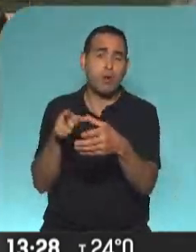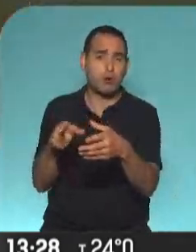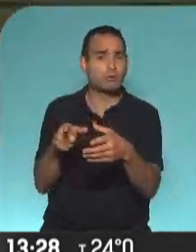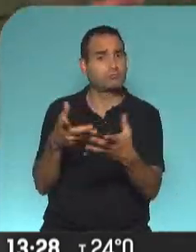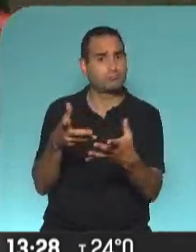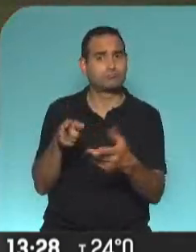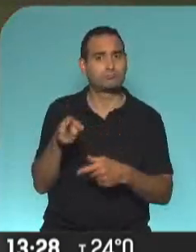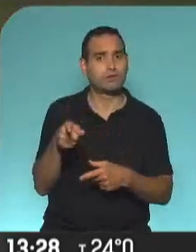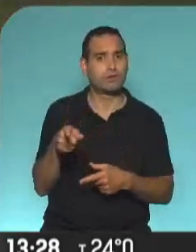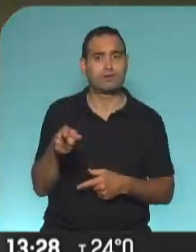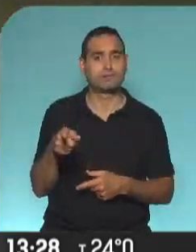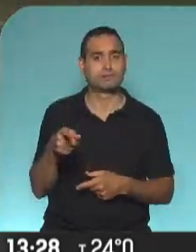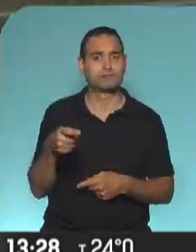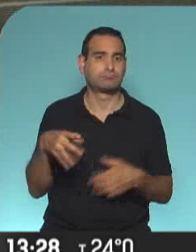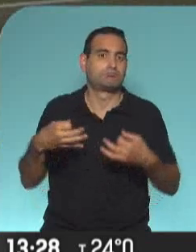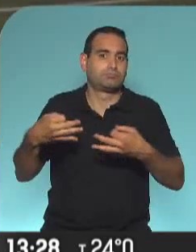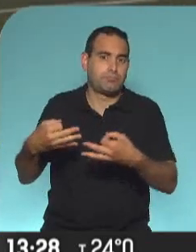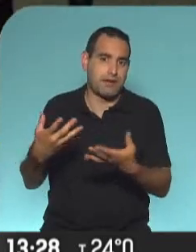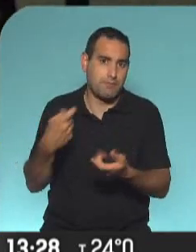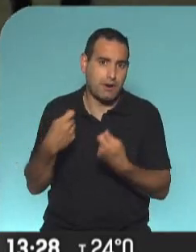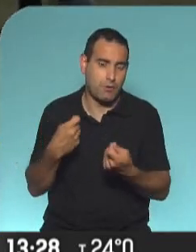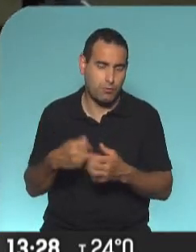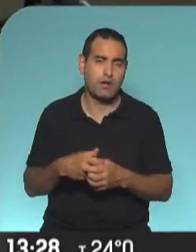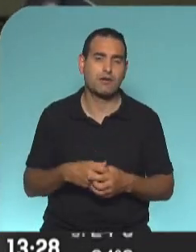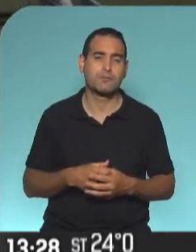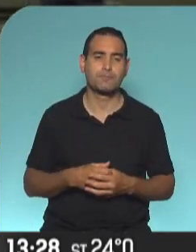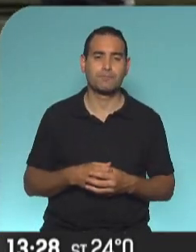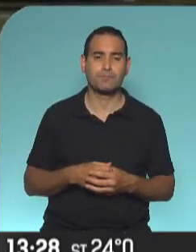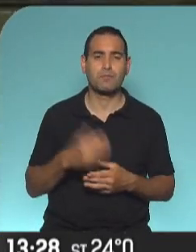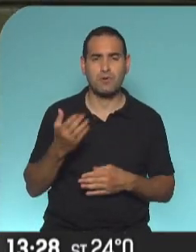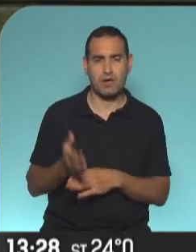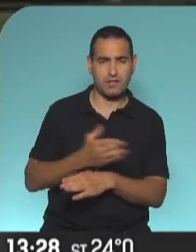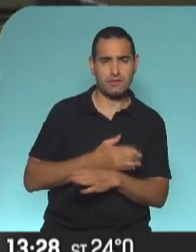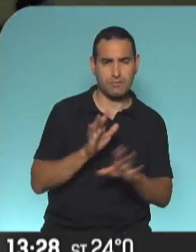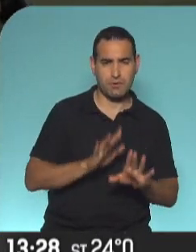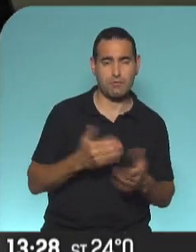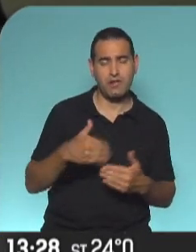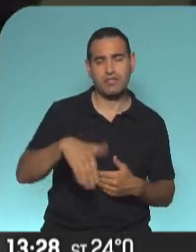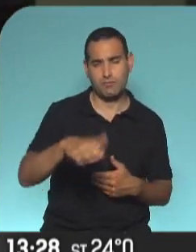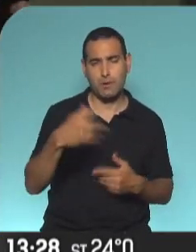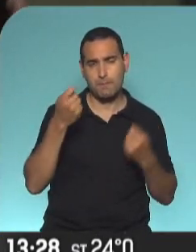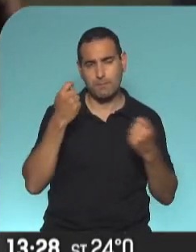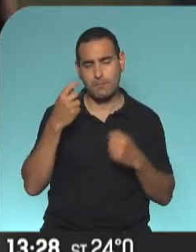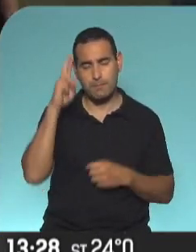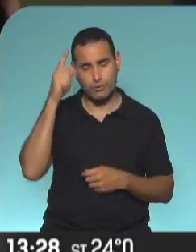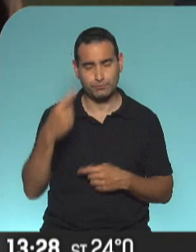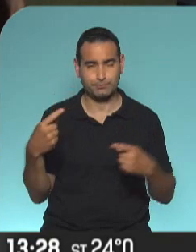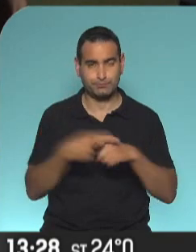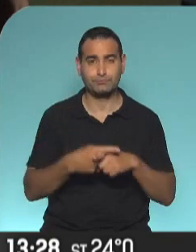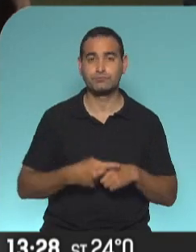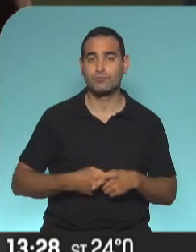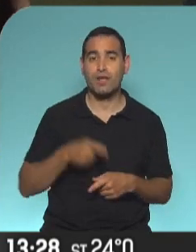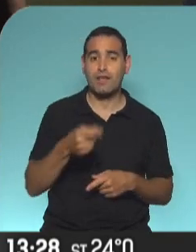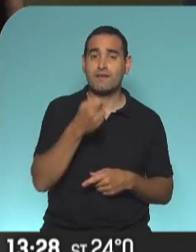seguramente venga en un buen momento. Con tiempo tendremos para preparar el partido de Perú. Será un partido